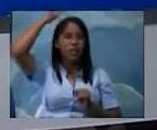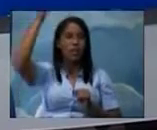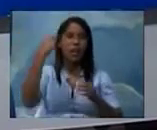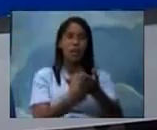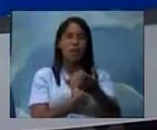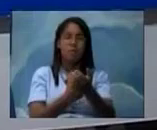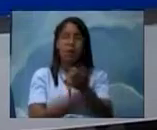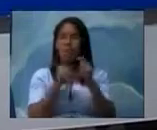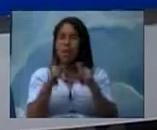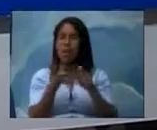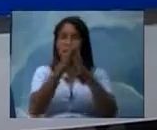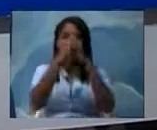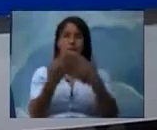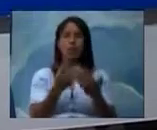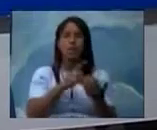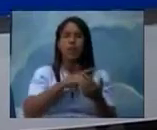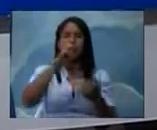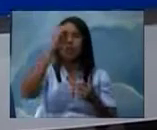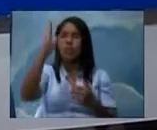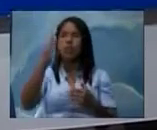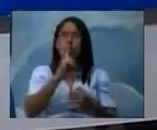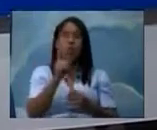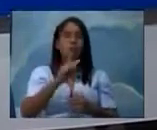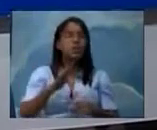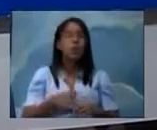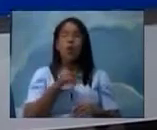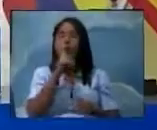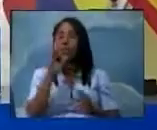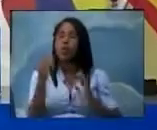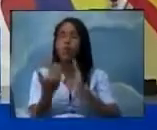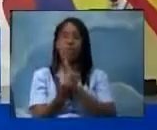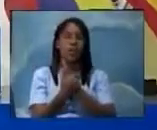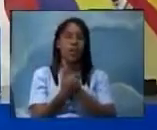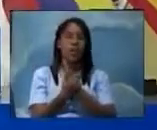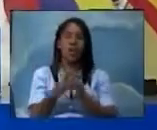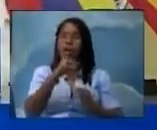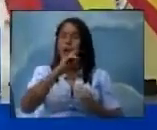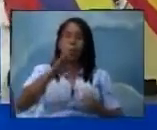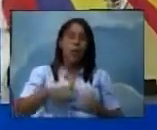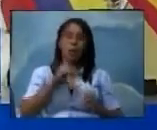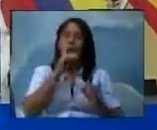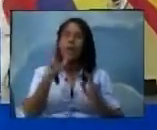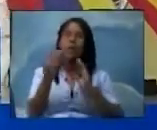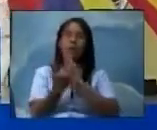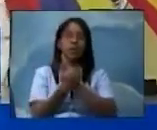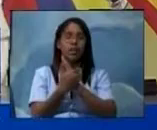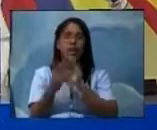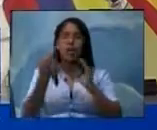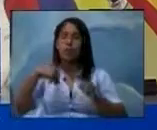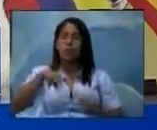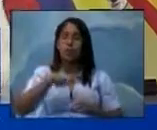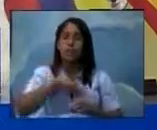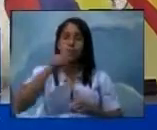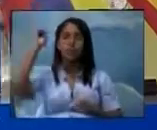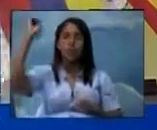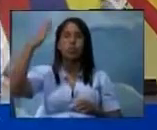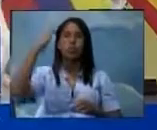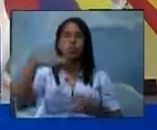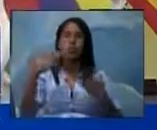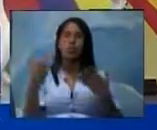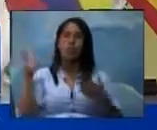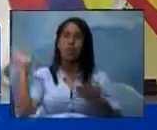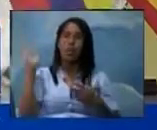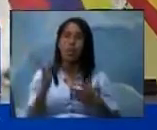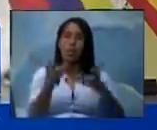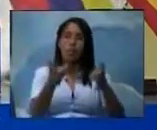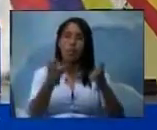En presencia del Rey. Hermano, es que la palabra de Dios no se puede esconder. No podemos esconder nuestra luz, lo que